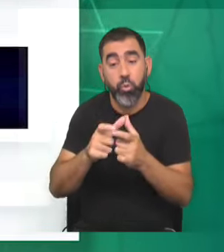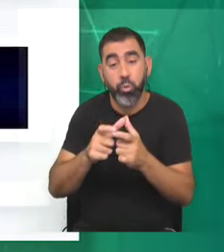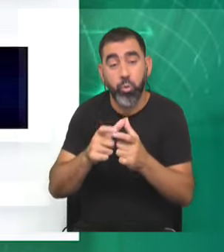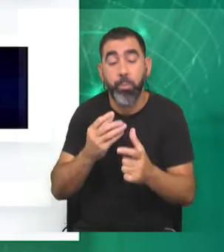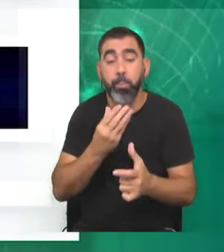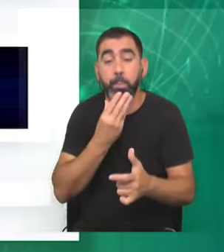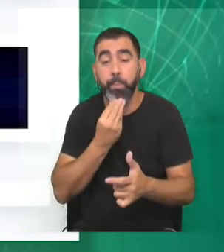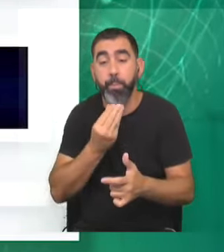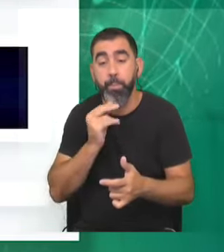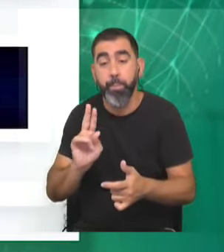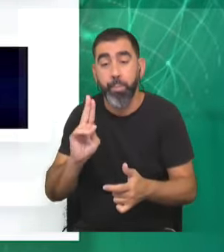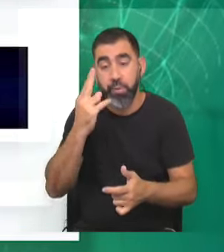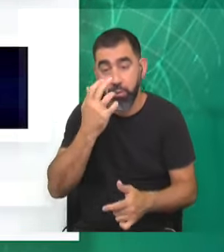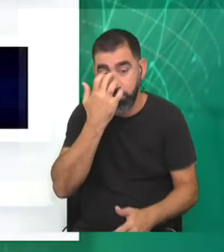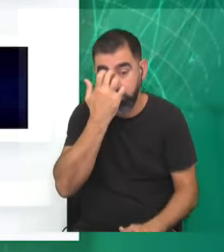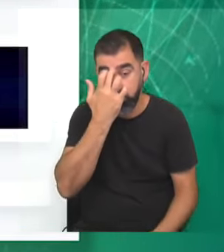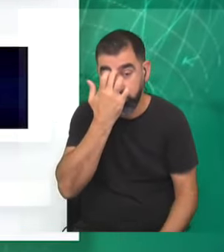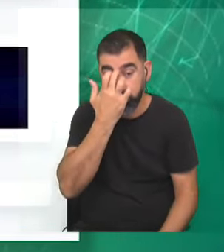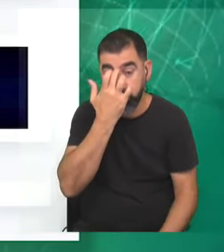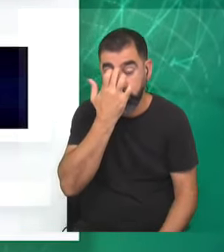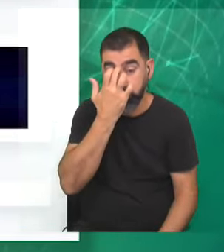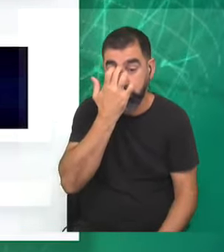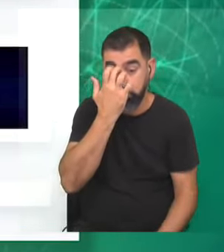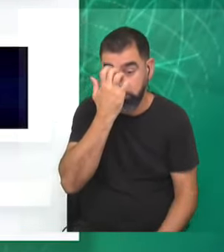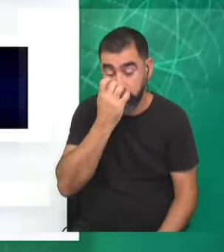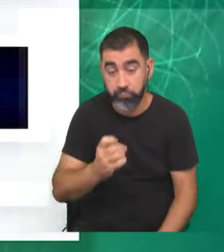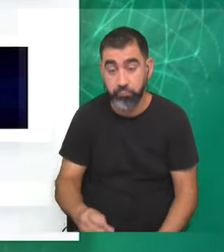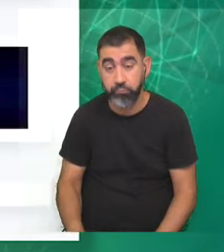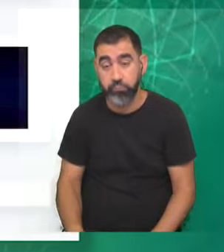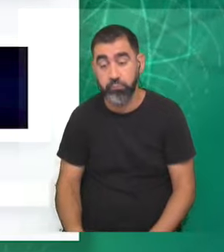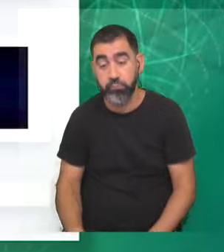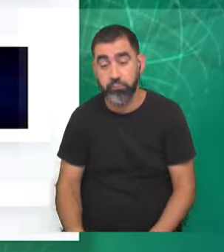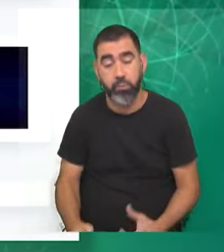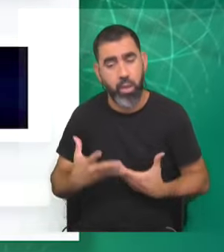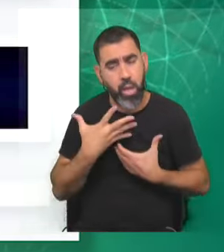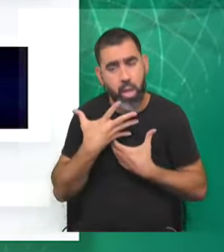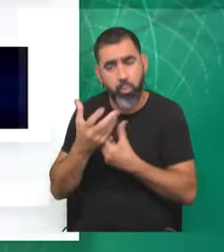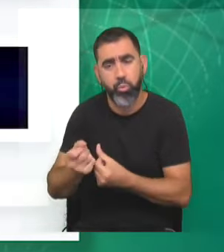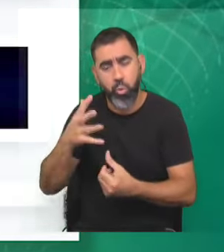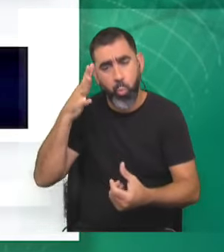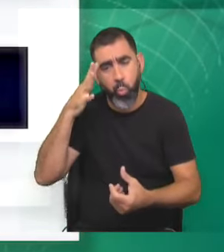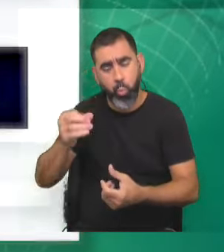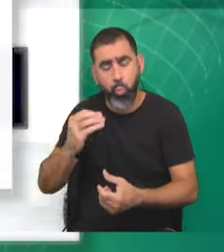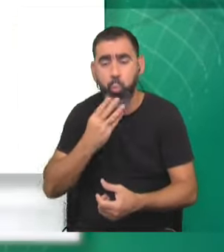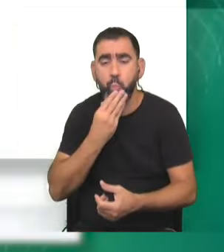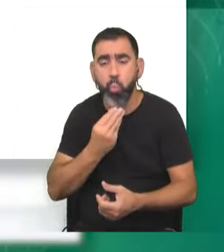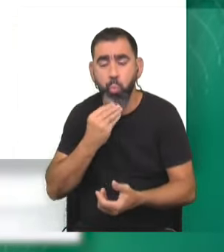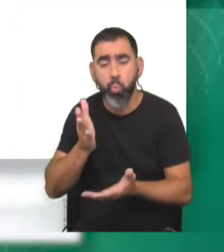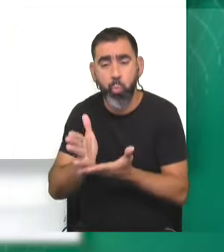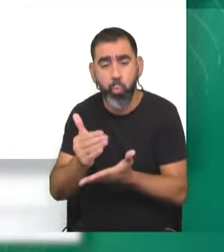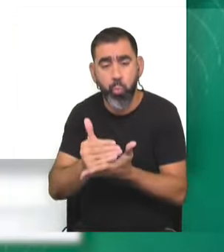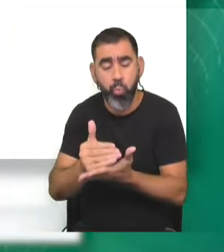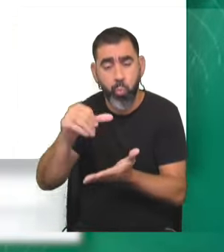israelitas entre israelita eh que bueno su total e incondicional apoyo al pueblo y al Estado de Israel ha atacado